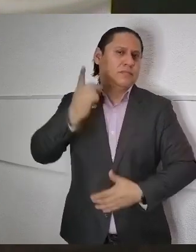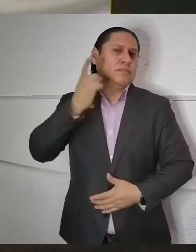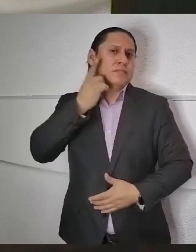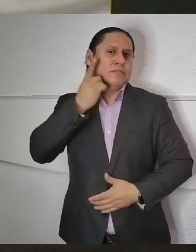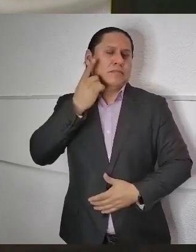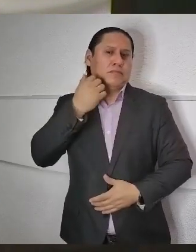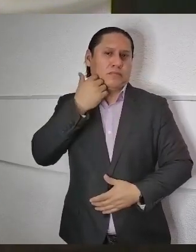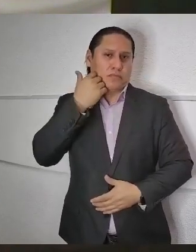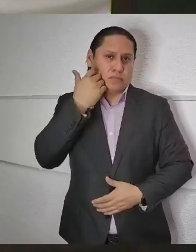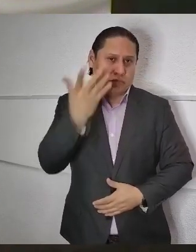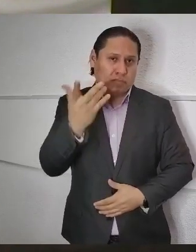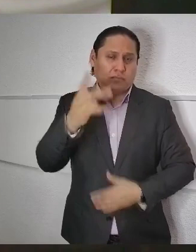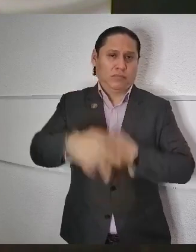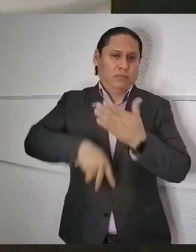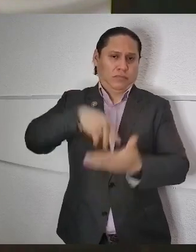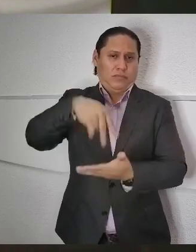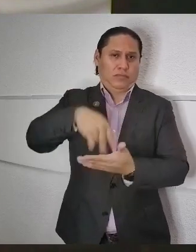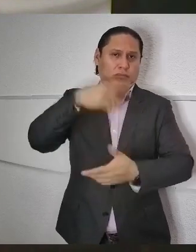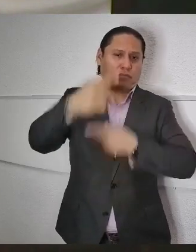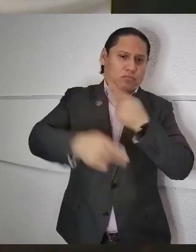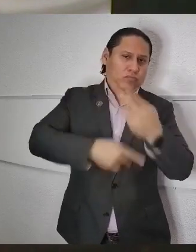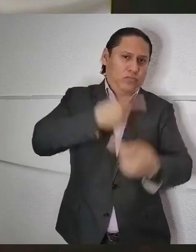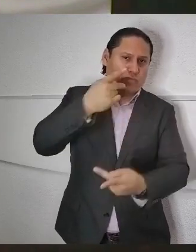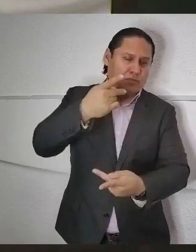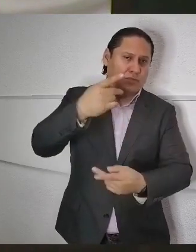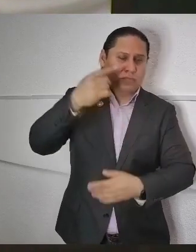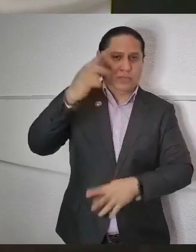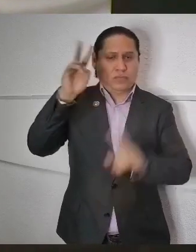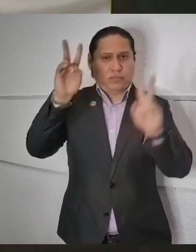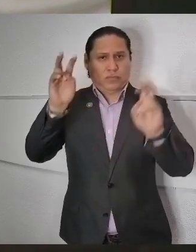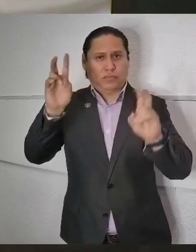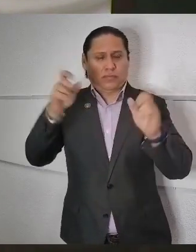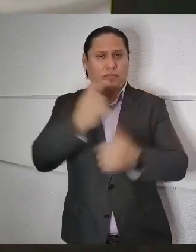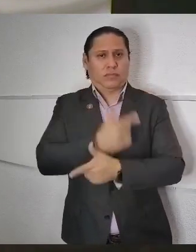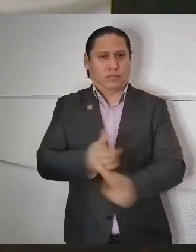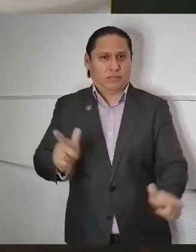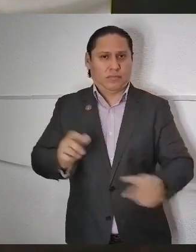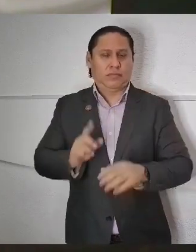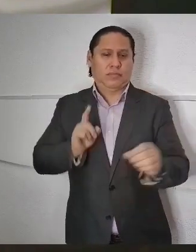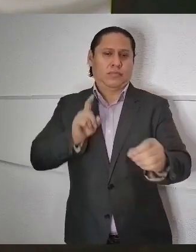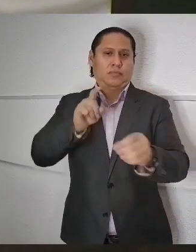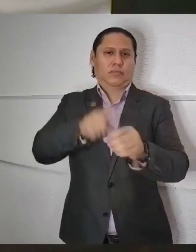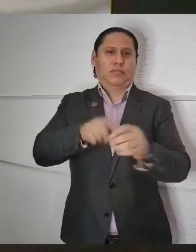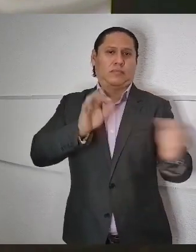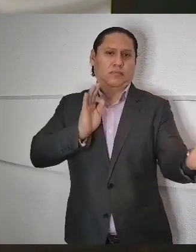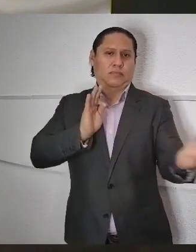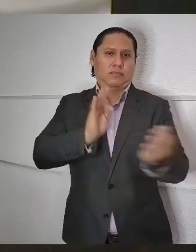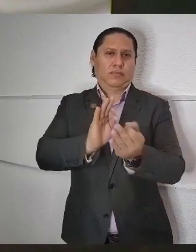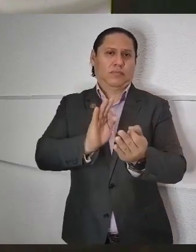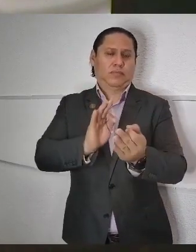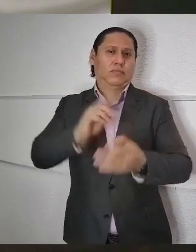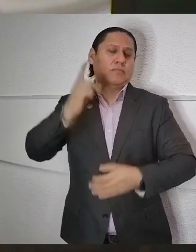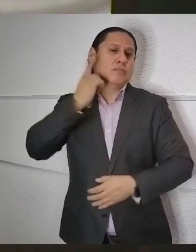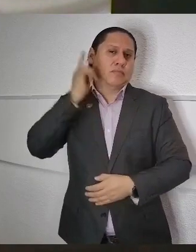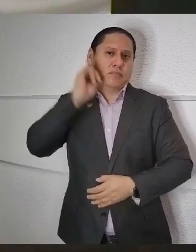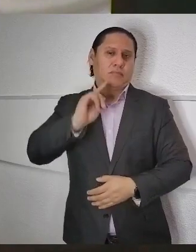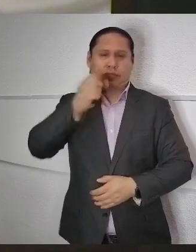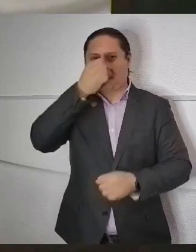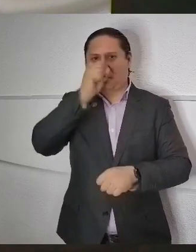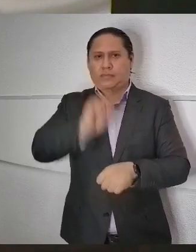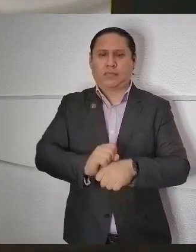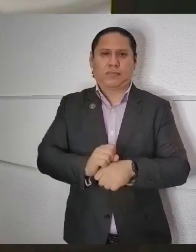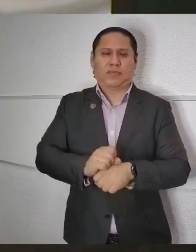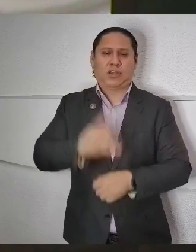diputadas y los diputados que deseen hacer uso de la palabra en asuntos generales, inscríbanse personalmente con la diputada